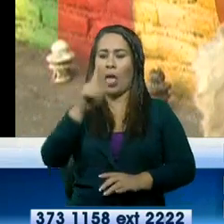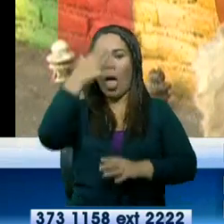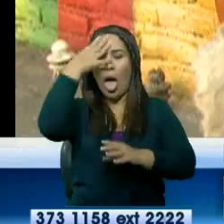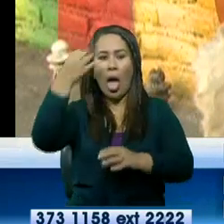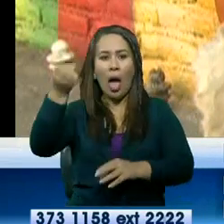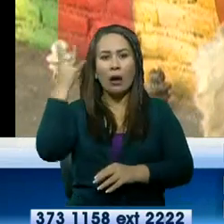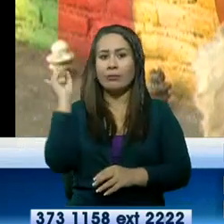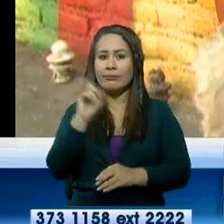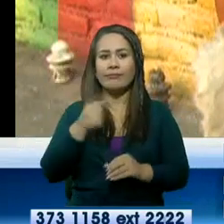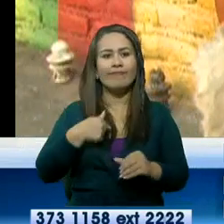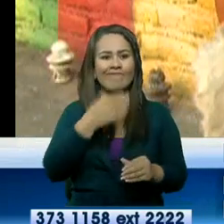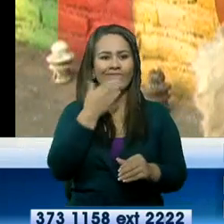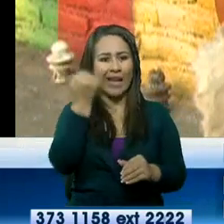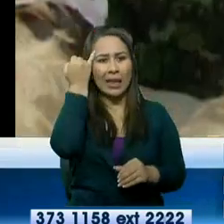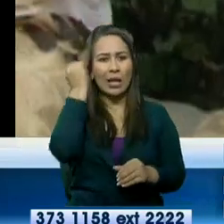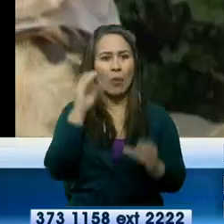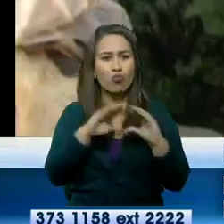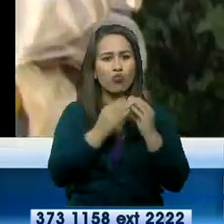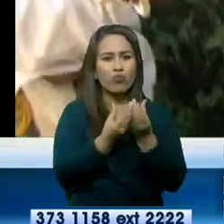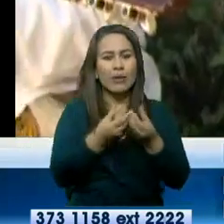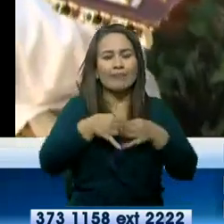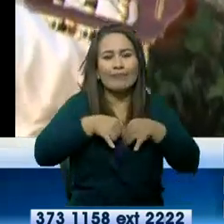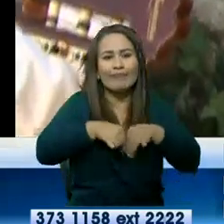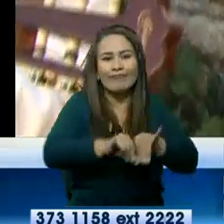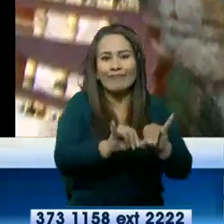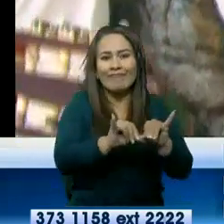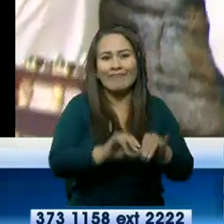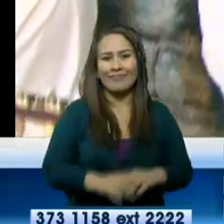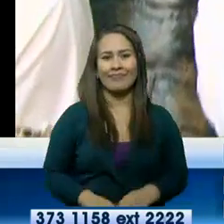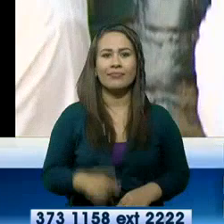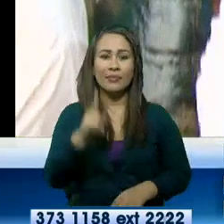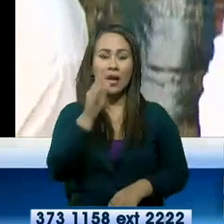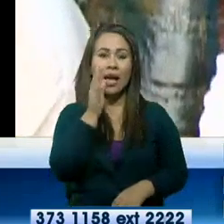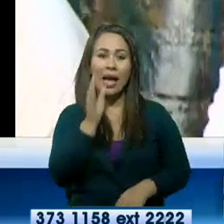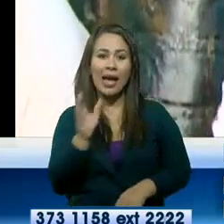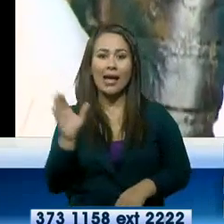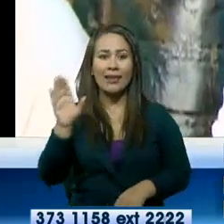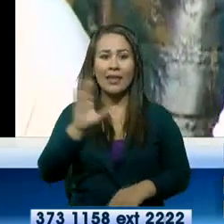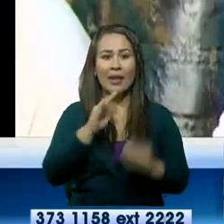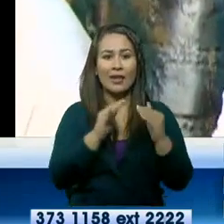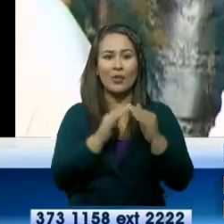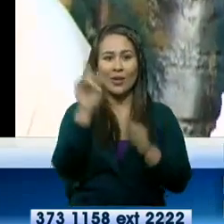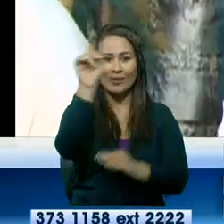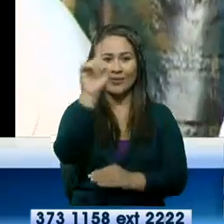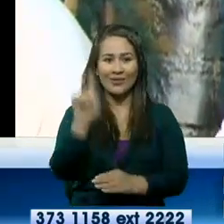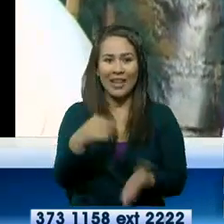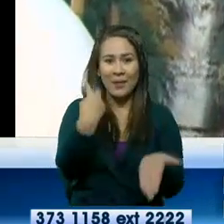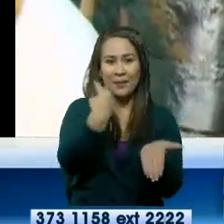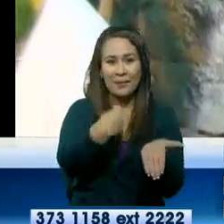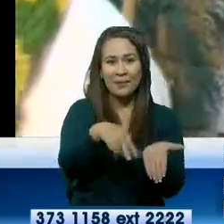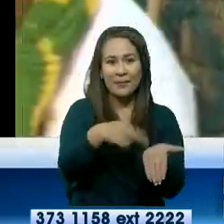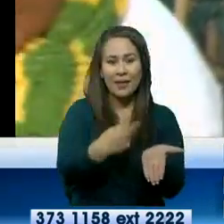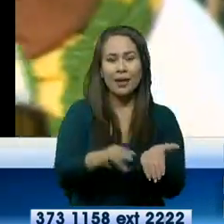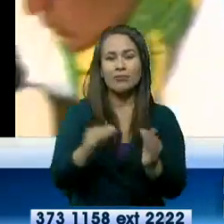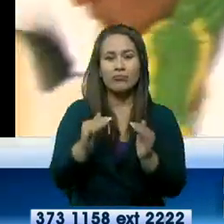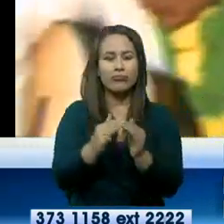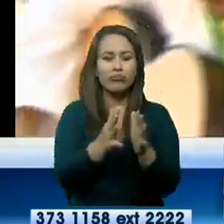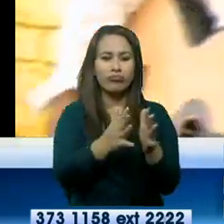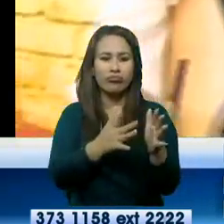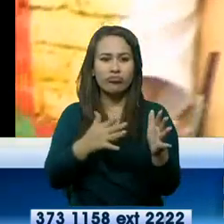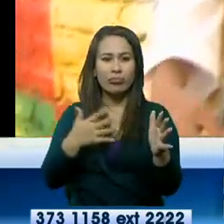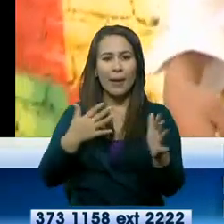hagamos el grupo pues y conservemos esta tradición. Mi cantar es como un trueno, mi bailar una locura,